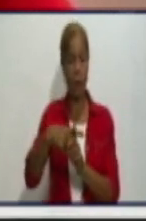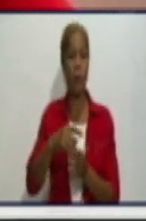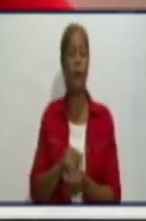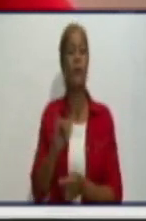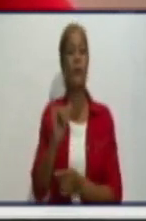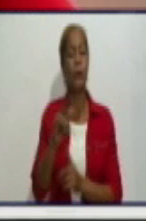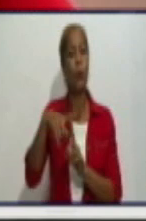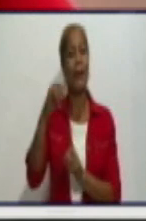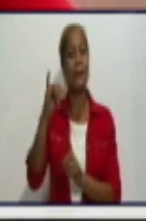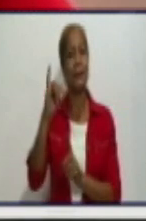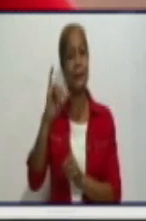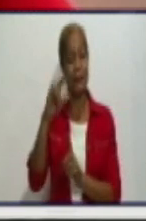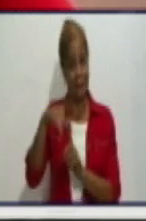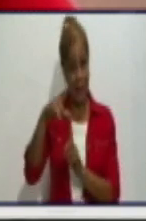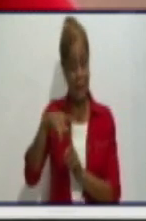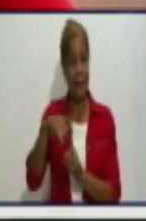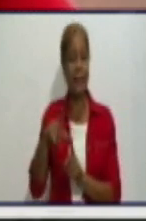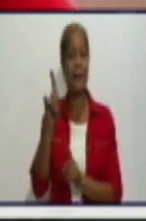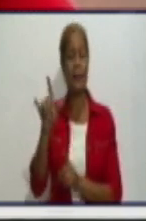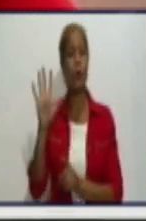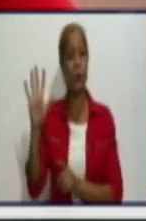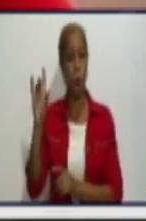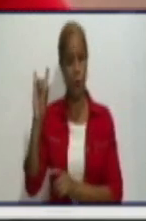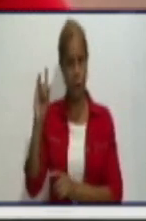una tasa de 151.000